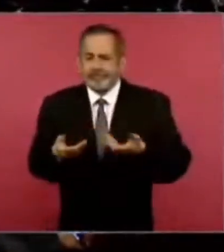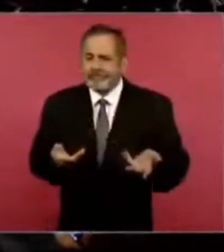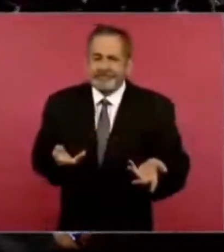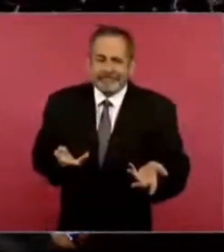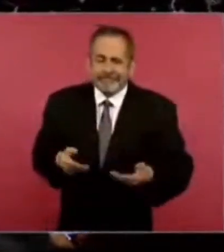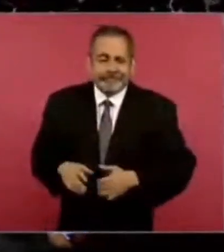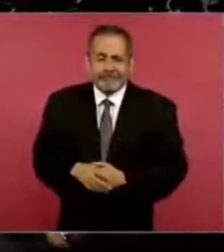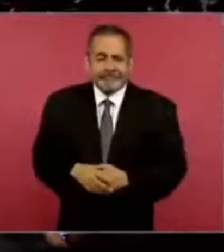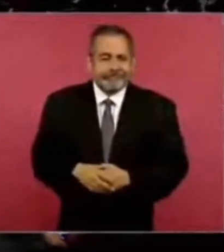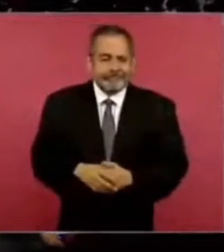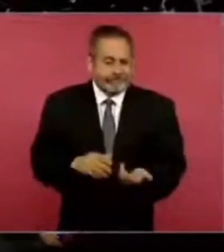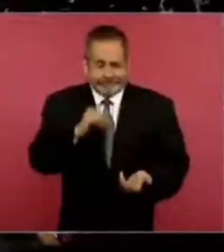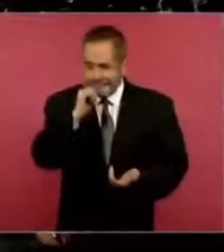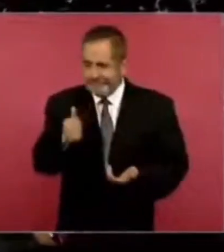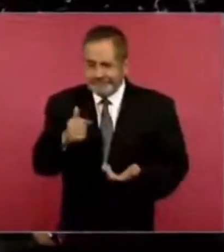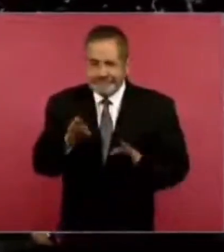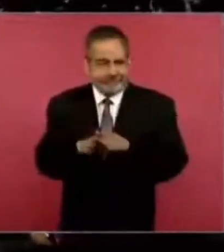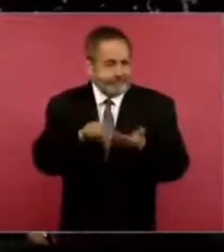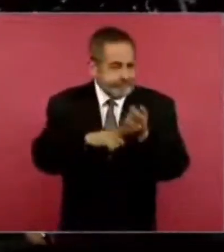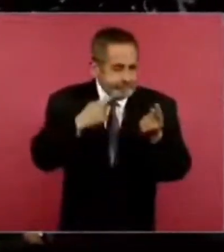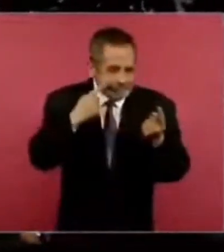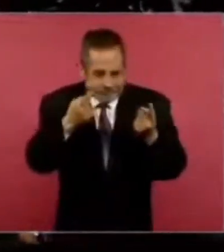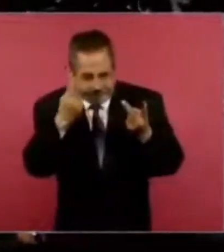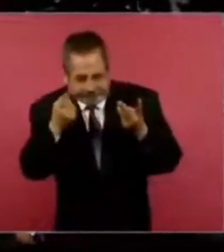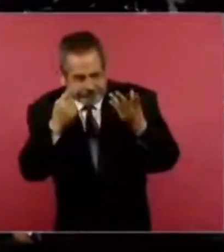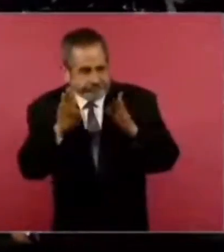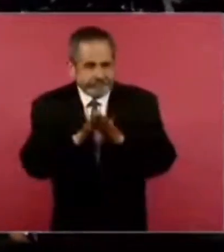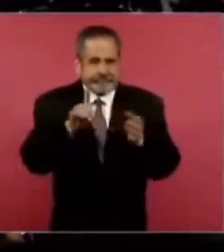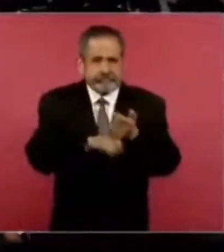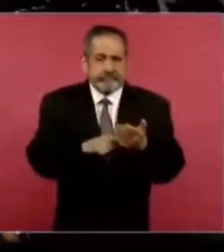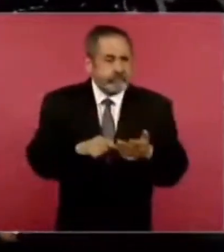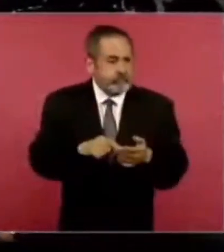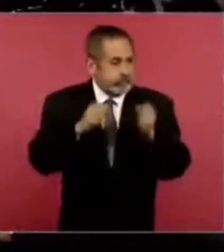Está el SAT en disposición de hacerlo.